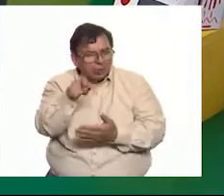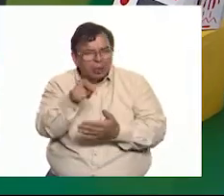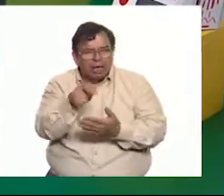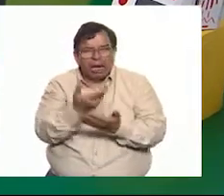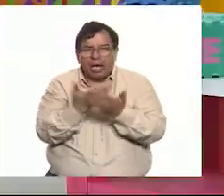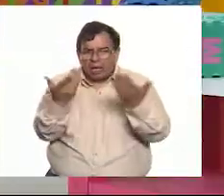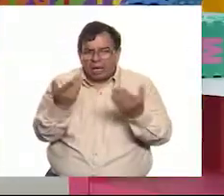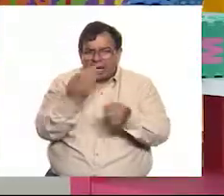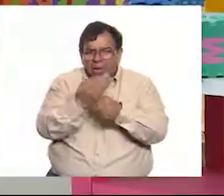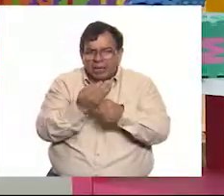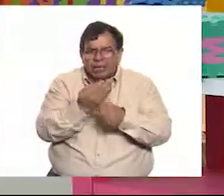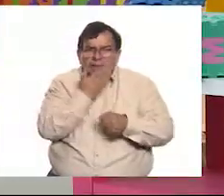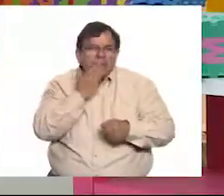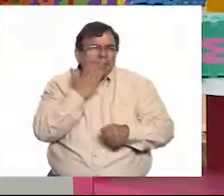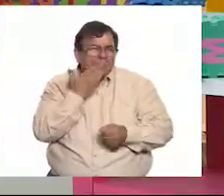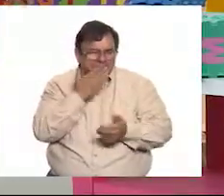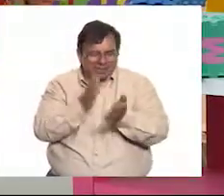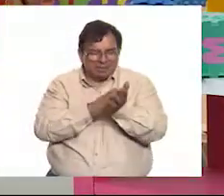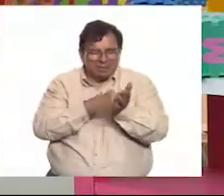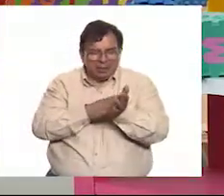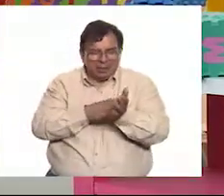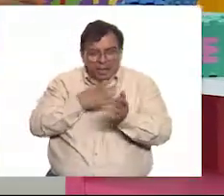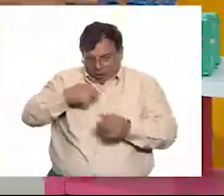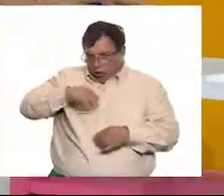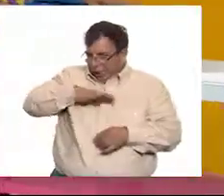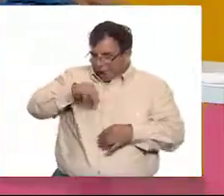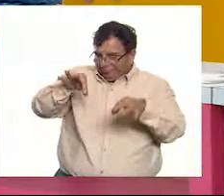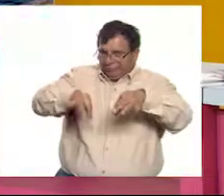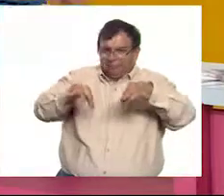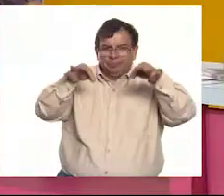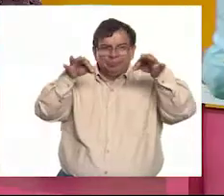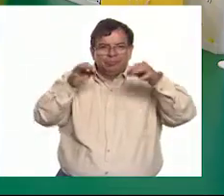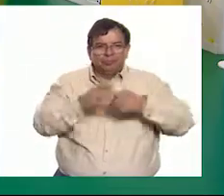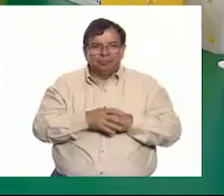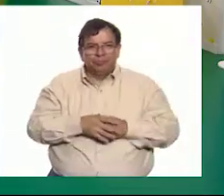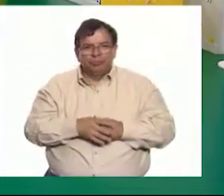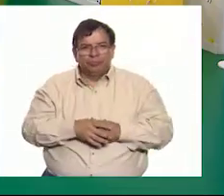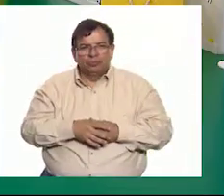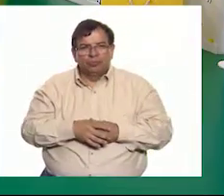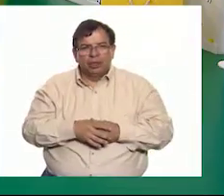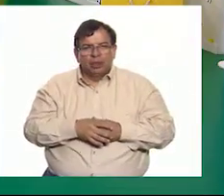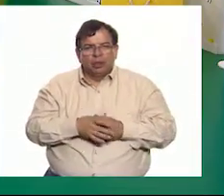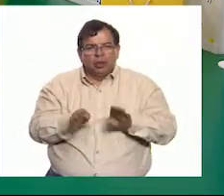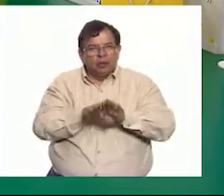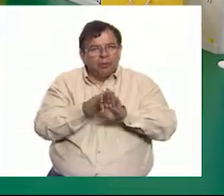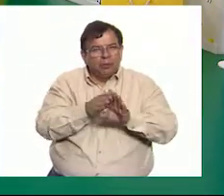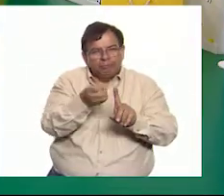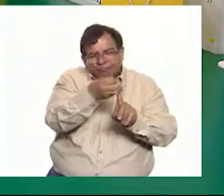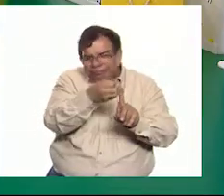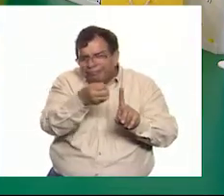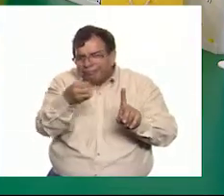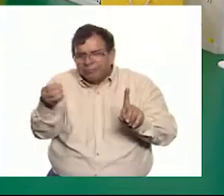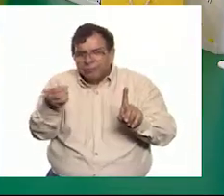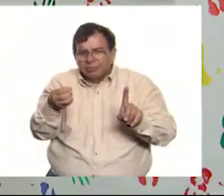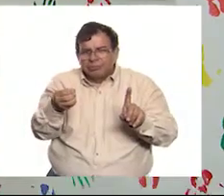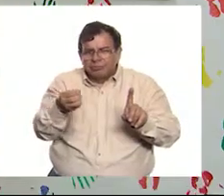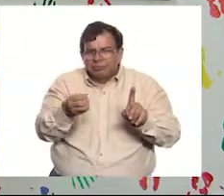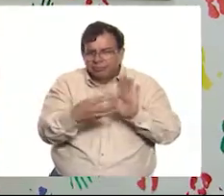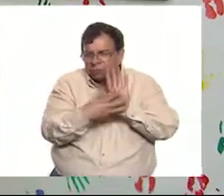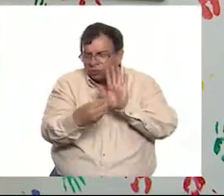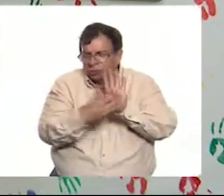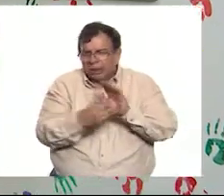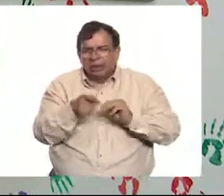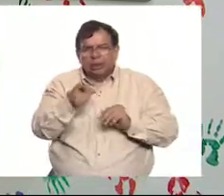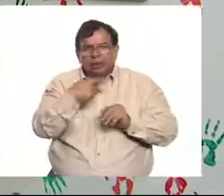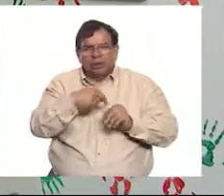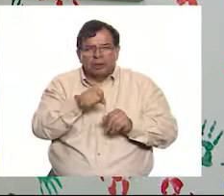los invito a que tomen una servilleta de papel. Aquí nosotros tenemos algunas. Vamos a hacer una secuencia, vamos a hacer un patrón. Y vamos a